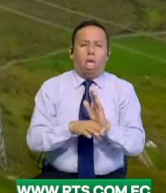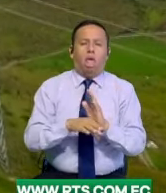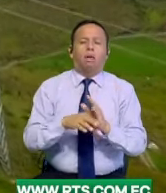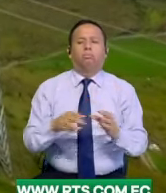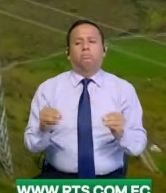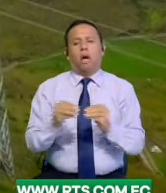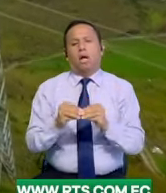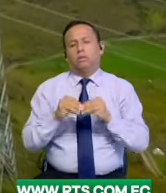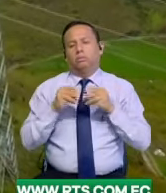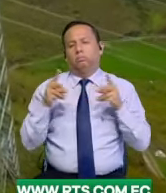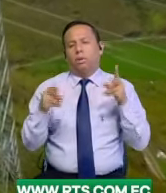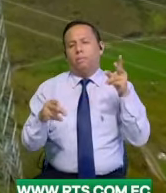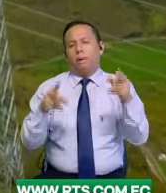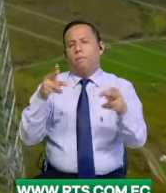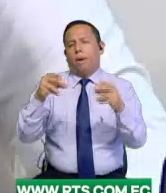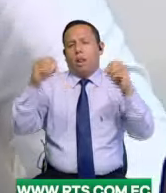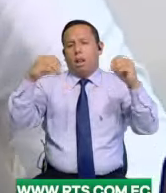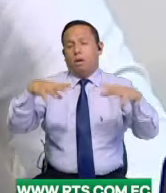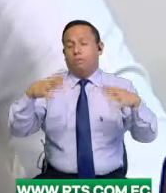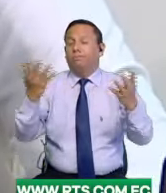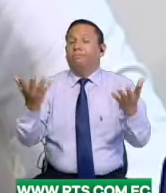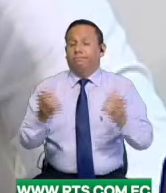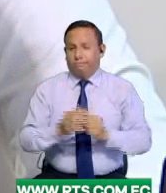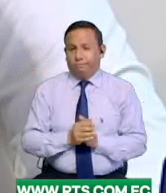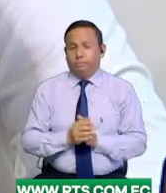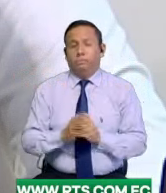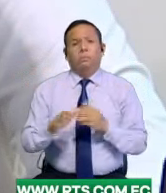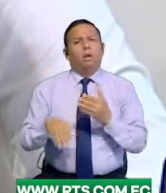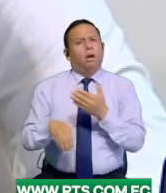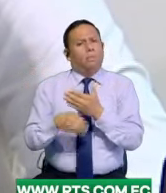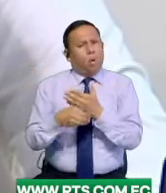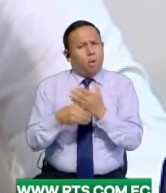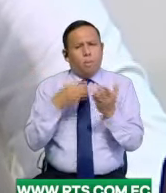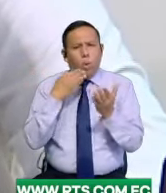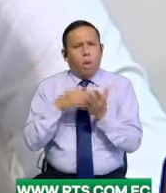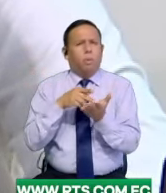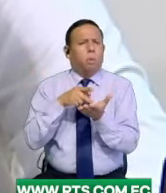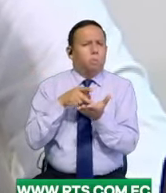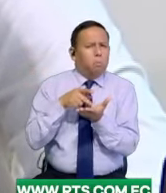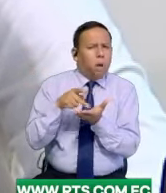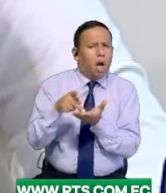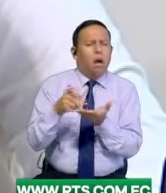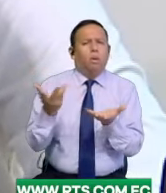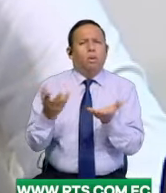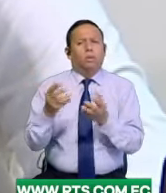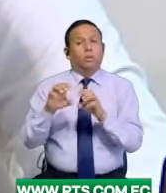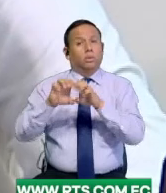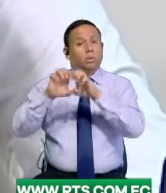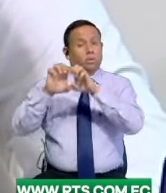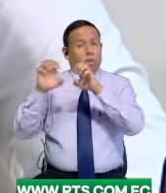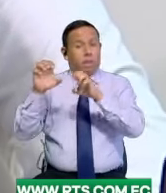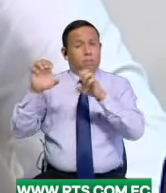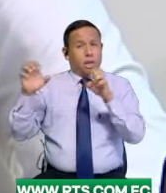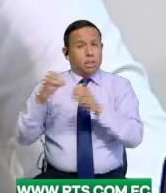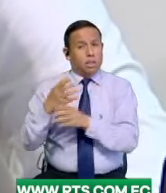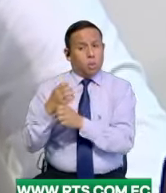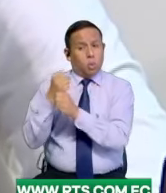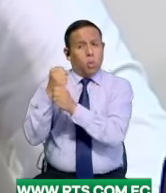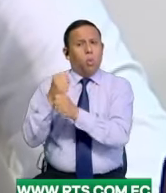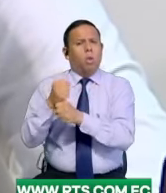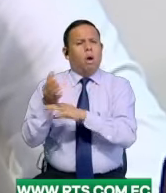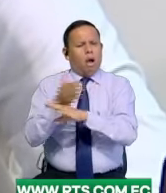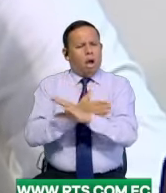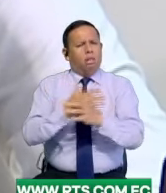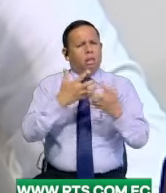mantenimientos adicionales pago de primas de seguro para que las aseguradoras cubran daños que han existido